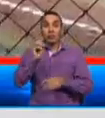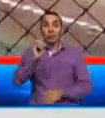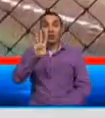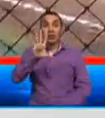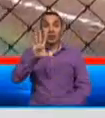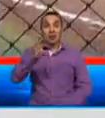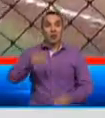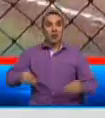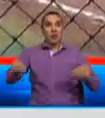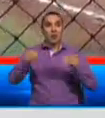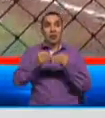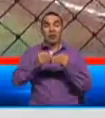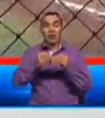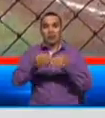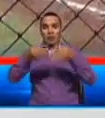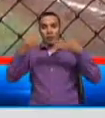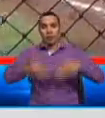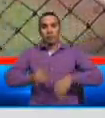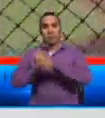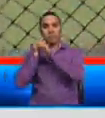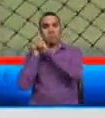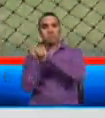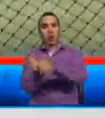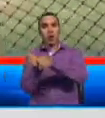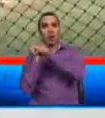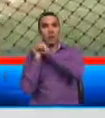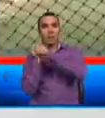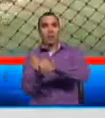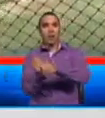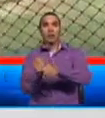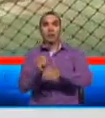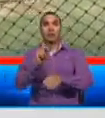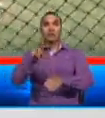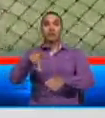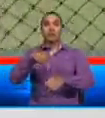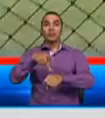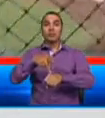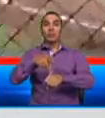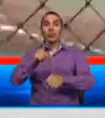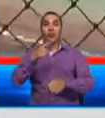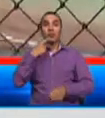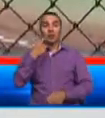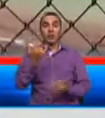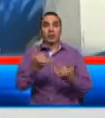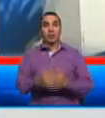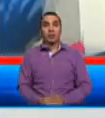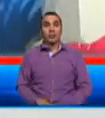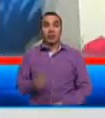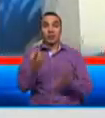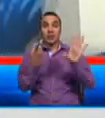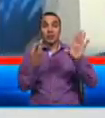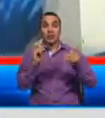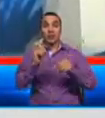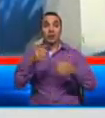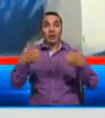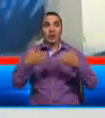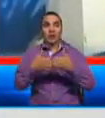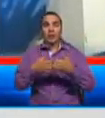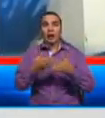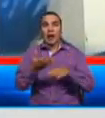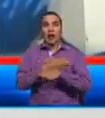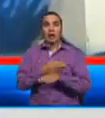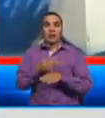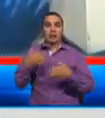de la temporada oficial que está desarrollando la liga miraflores con 60 equipos 7 equipos más que el año